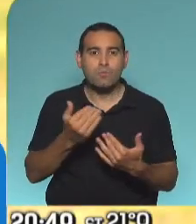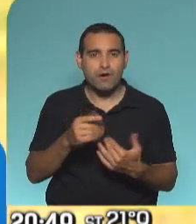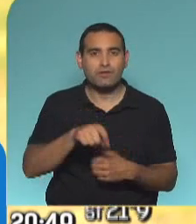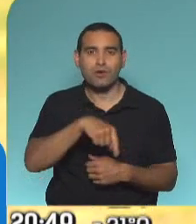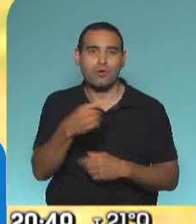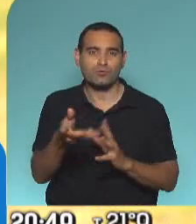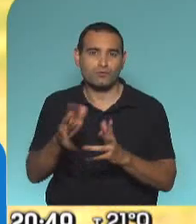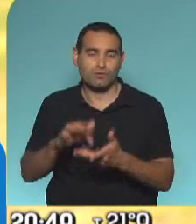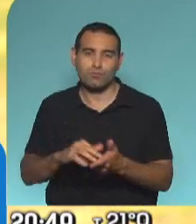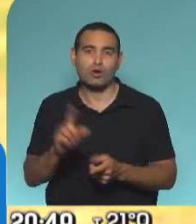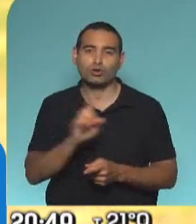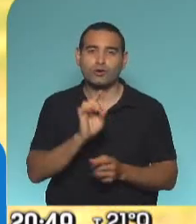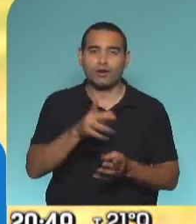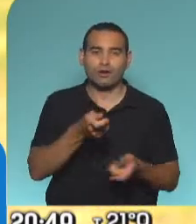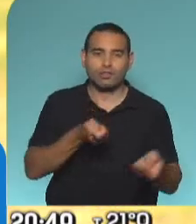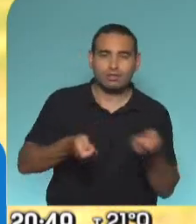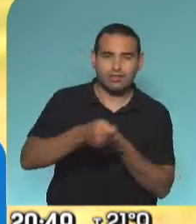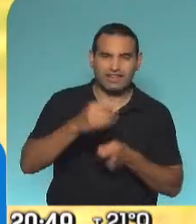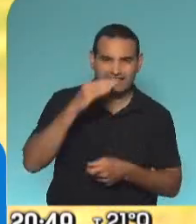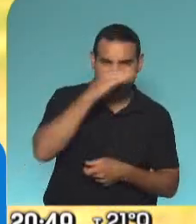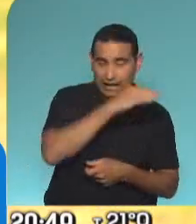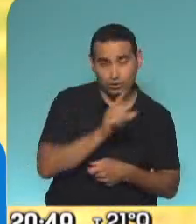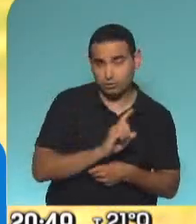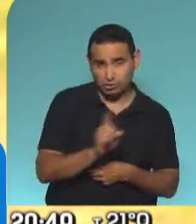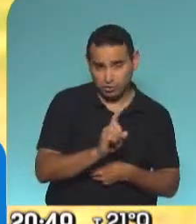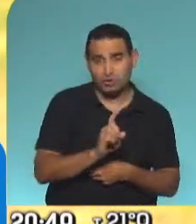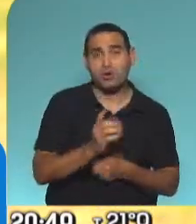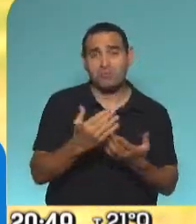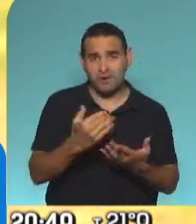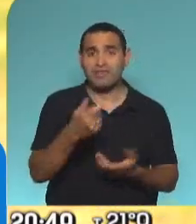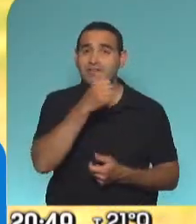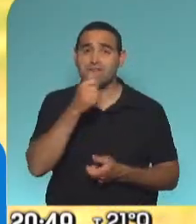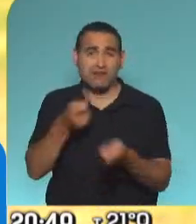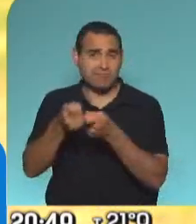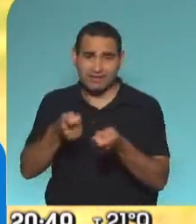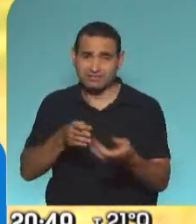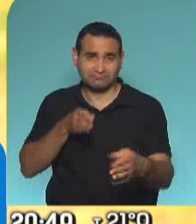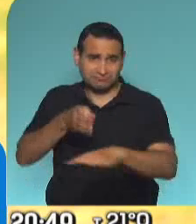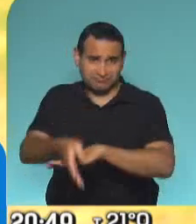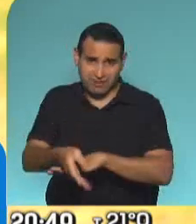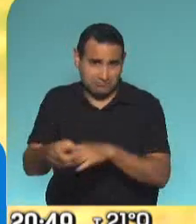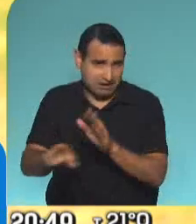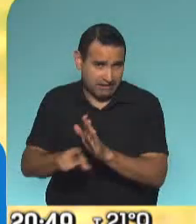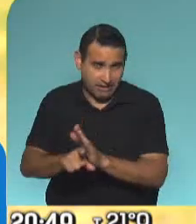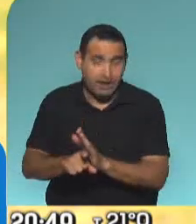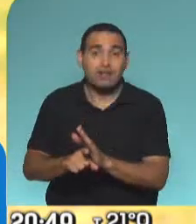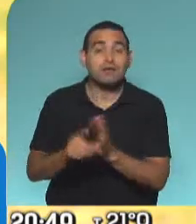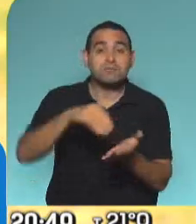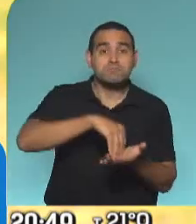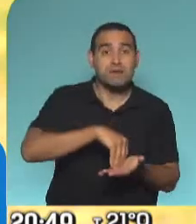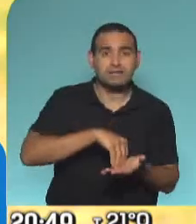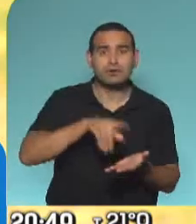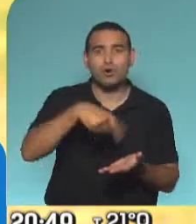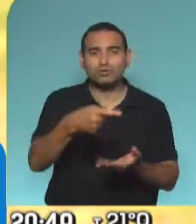canales ya no en el mercado informal y negro sino en una farmacia o estas estas